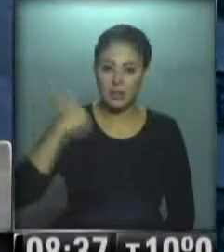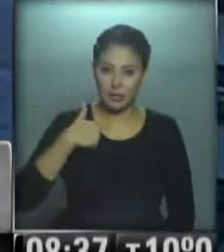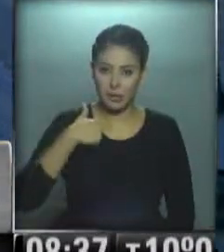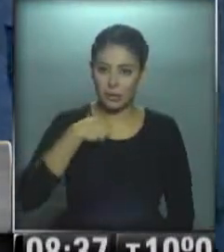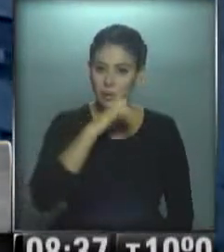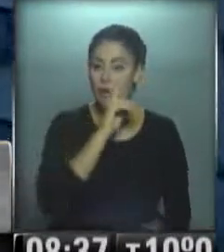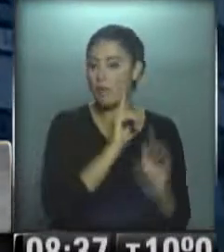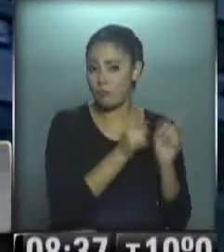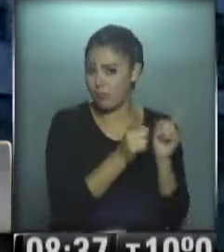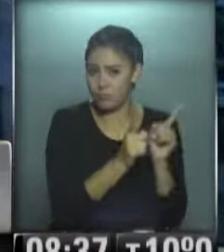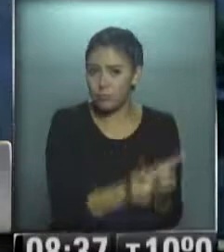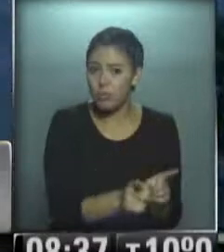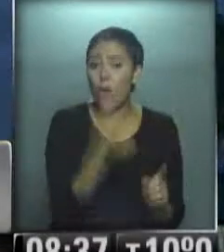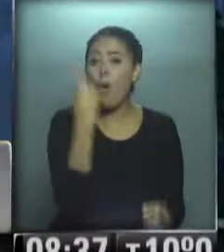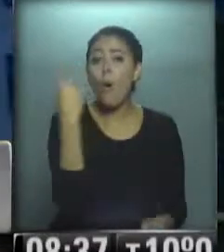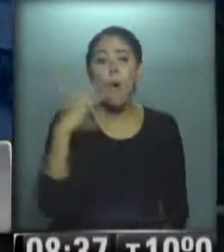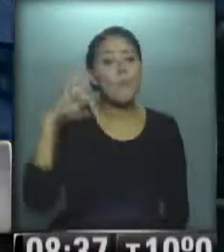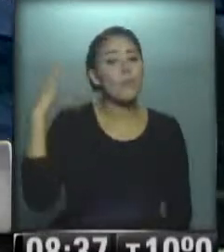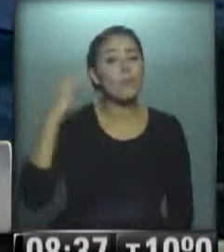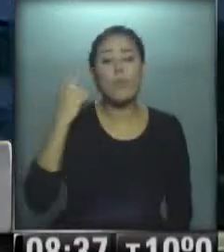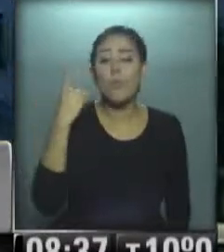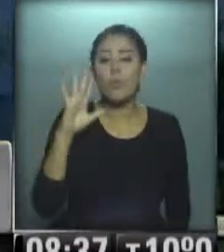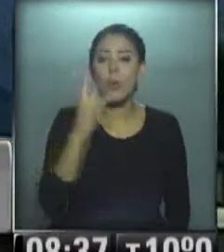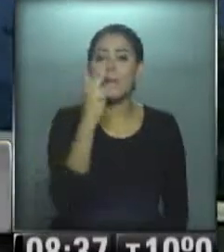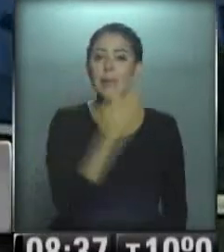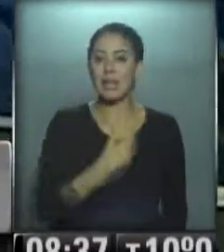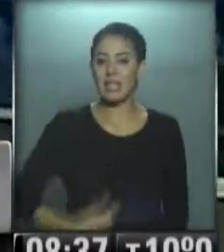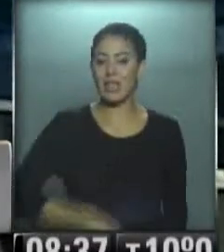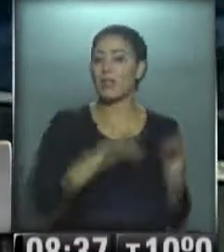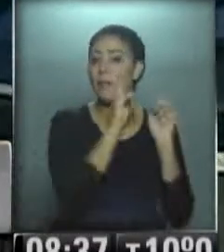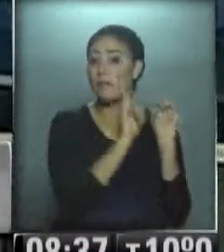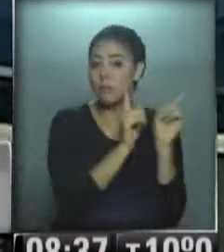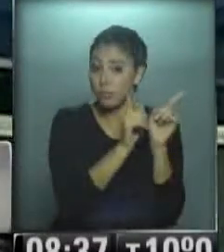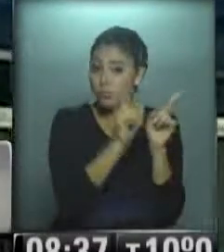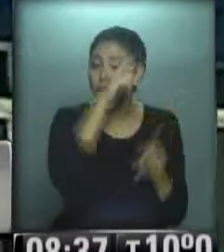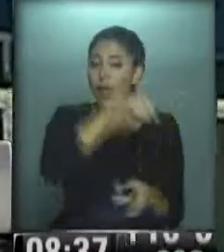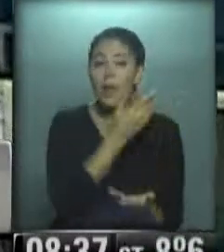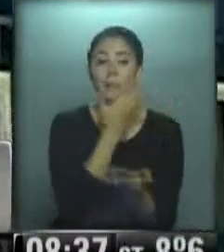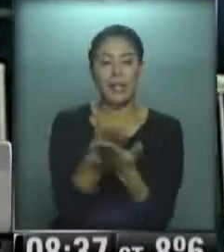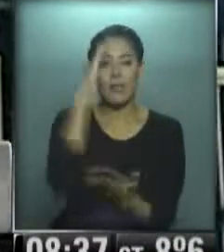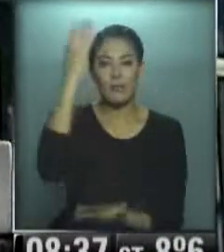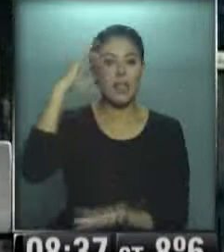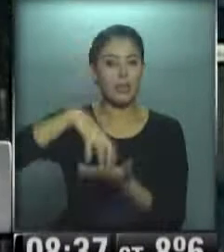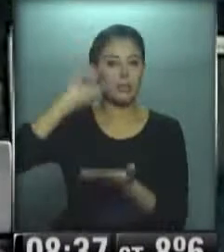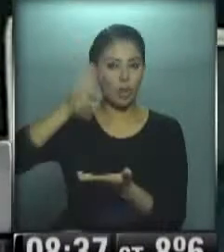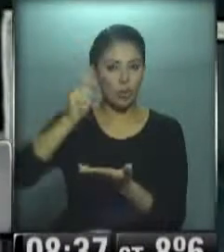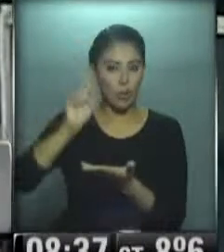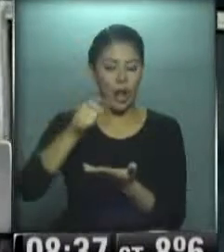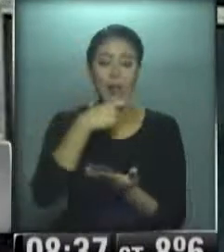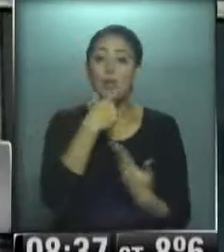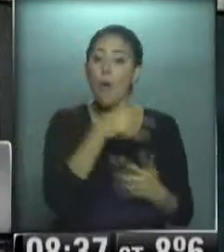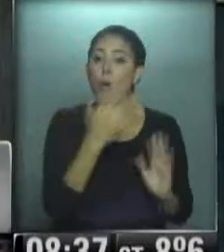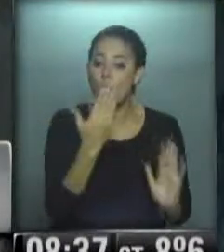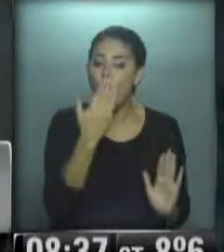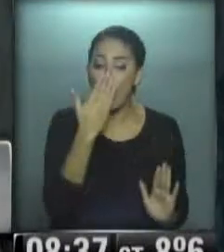en única vez histórico que un vicepresidente en ejercicio está presentándose a los tribunales con posibilidad